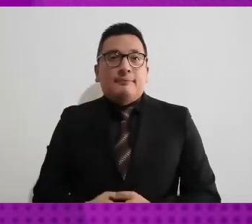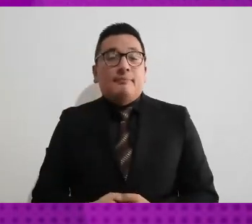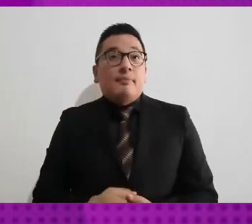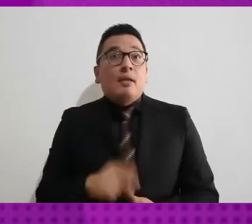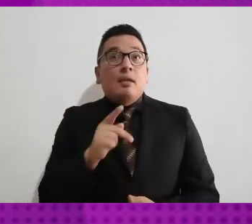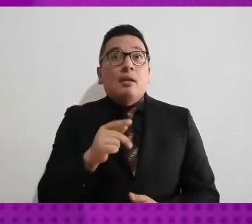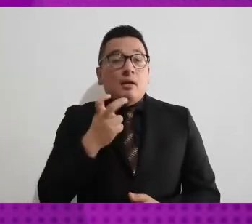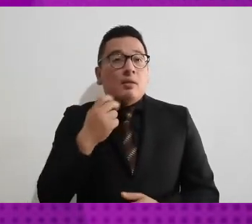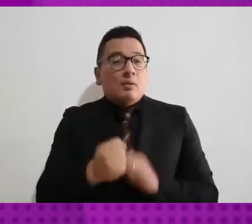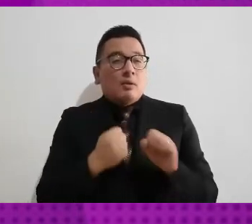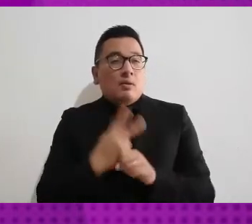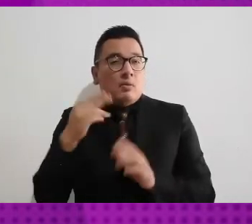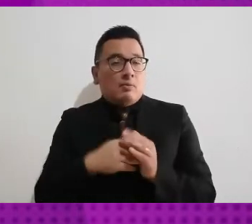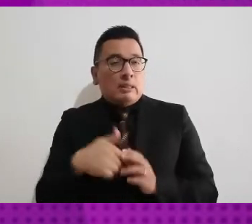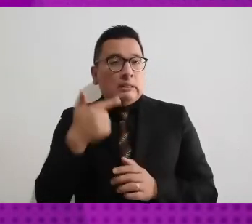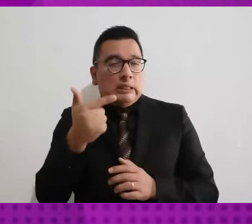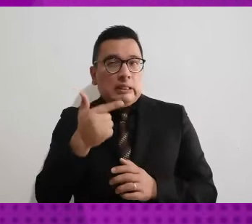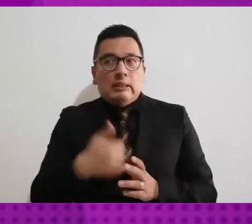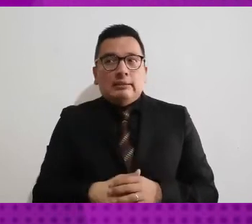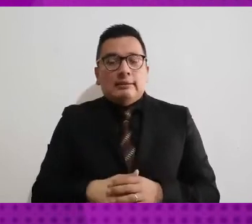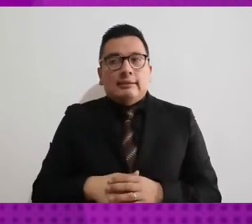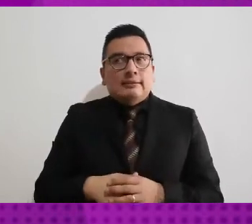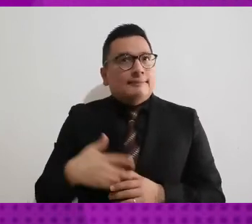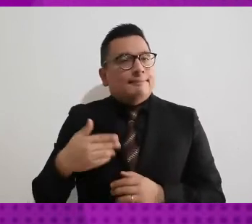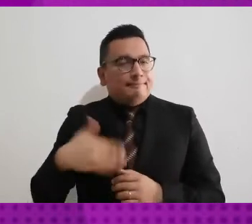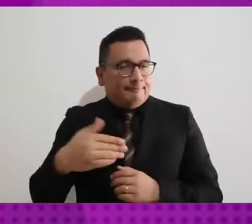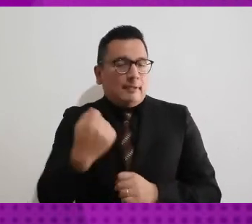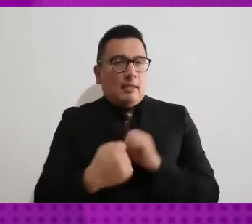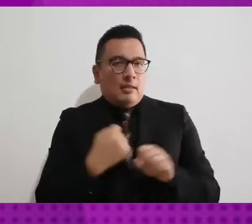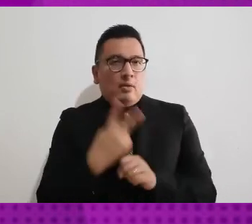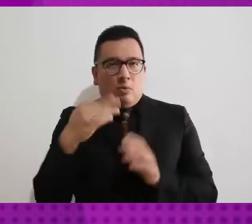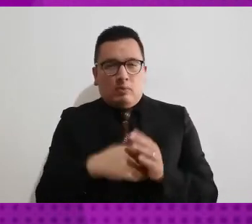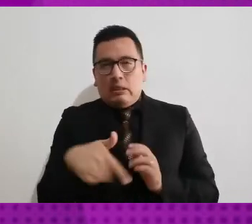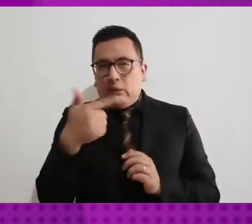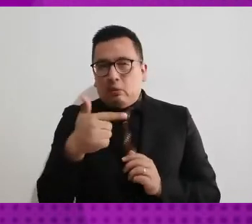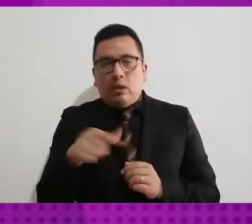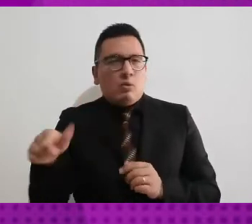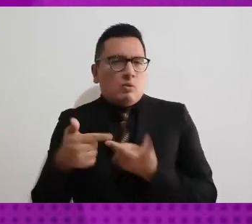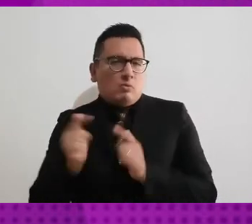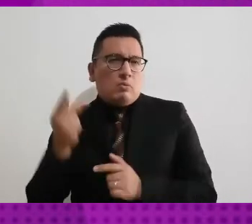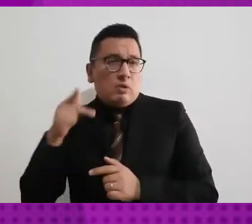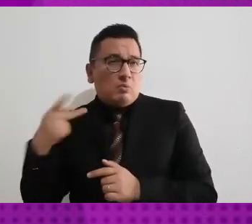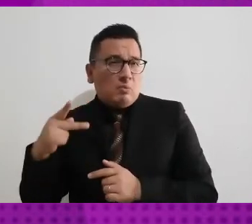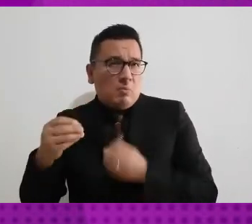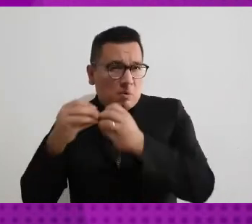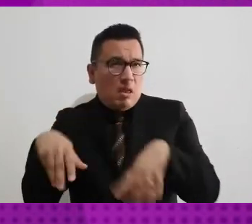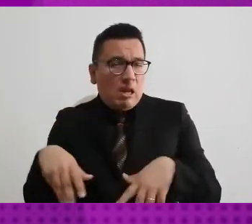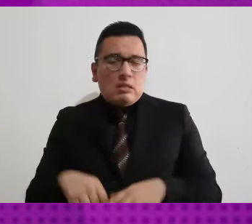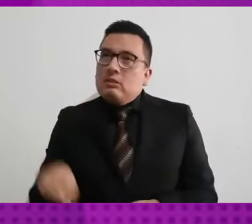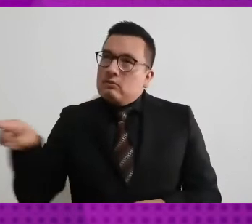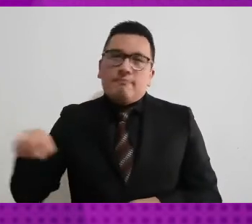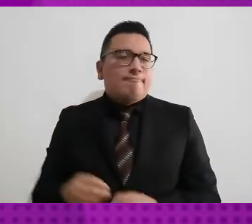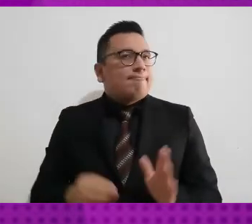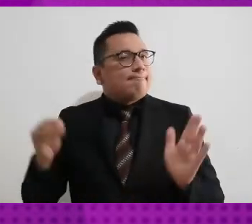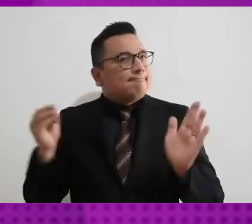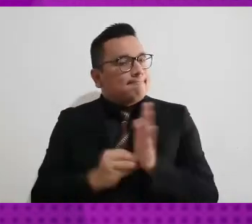a pesar de esa reforma, después de las elecciones del 2012, los partidos que no ganaron las elecciones